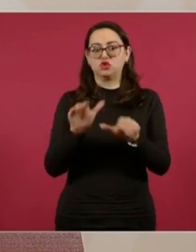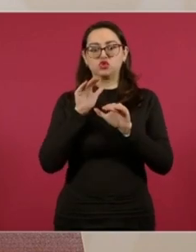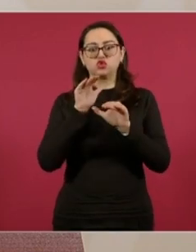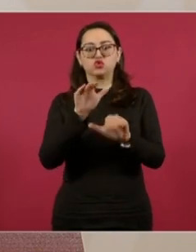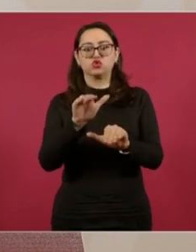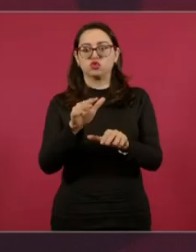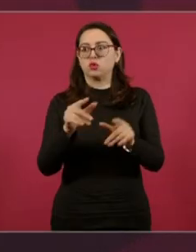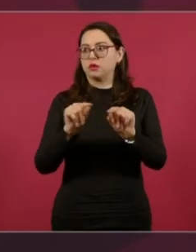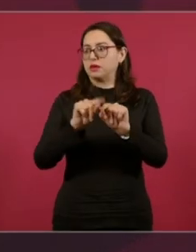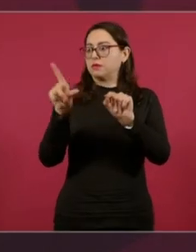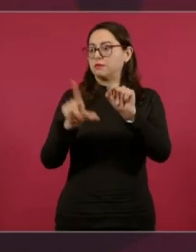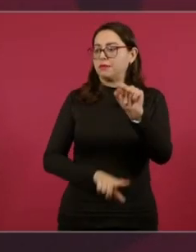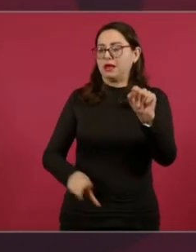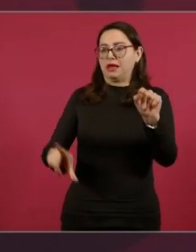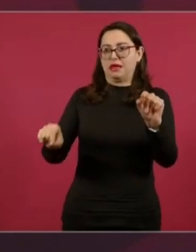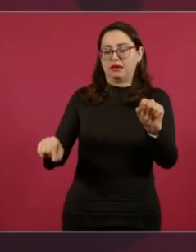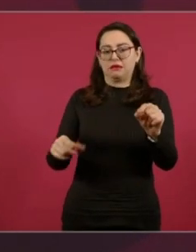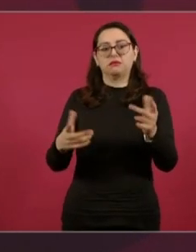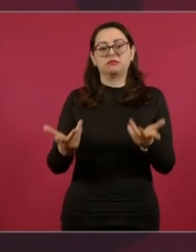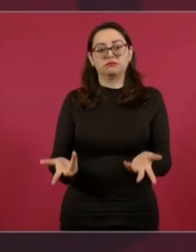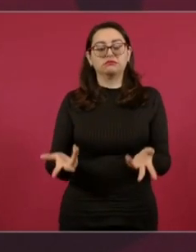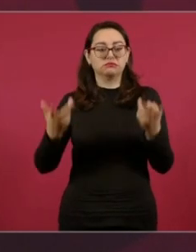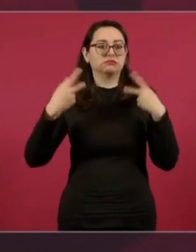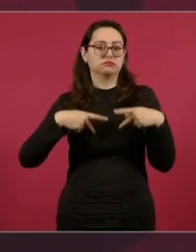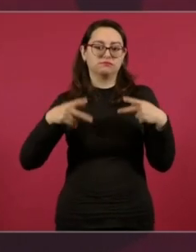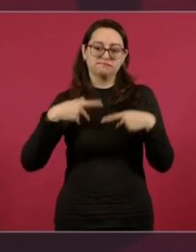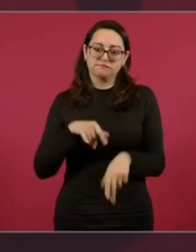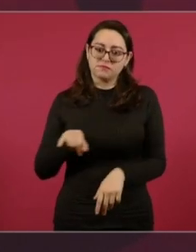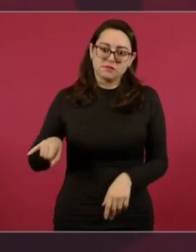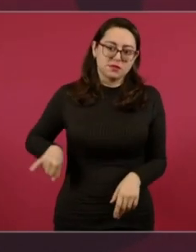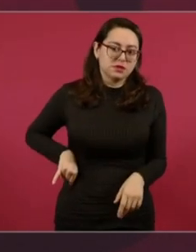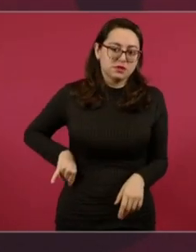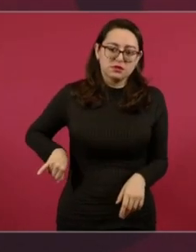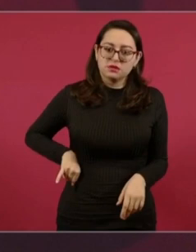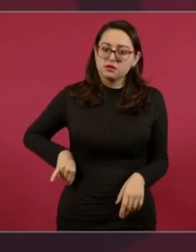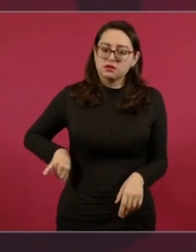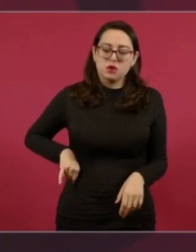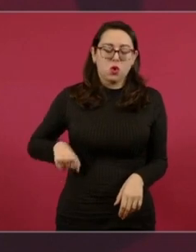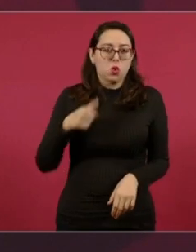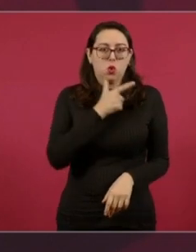de interés para mucha gente.